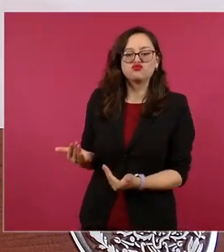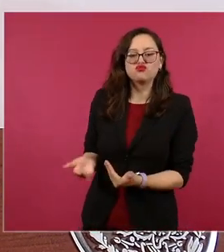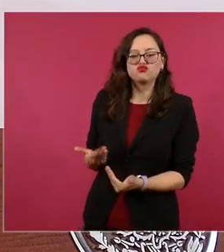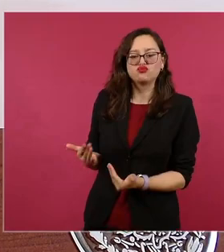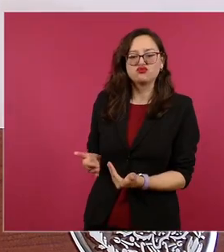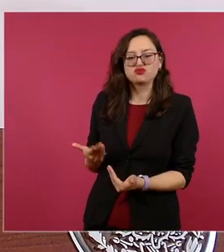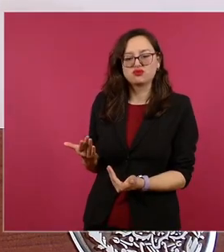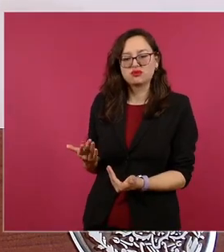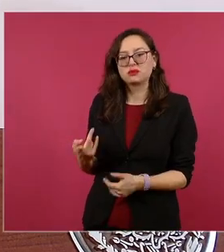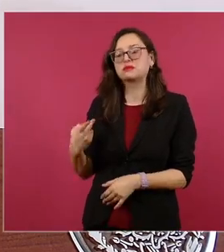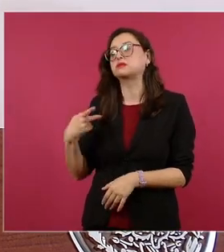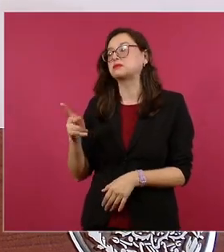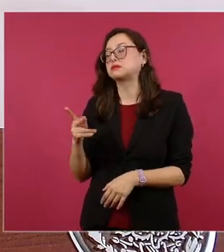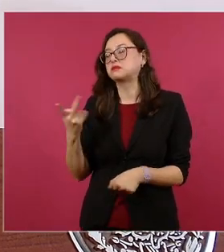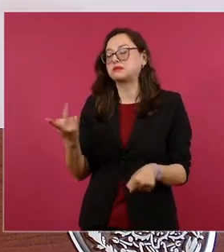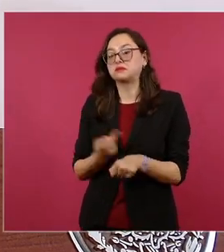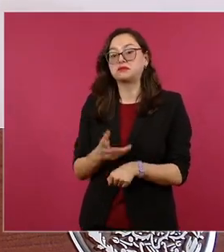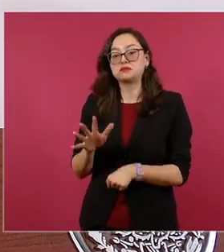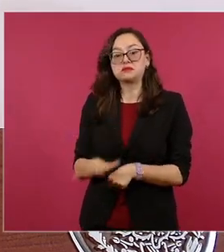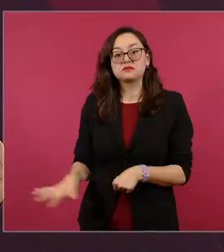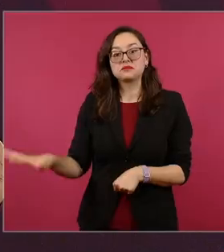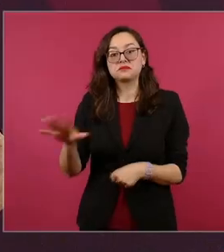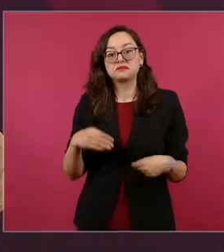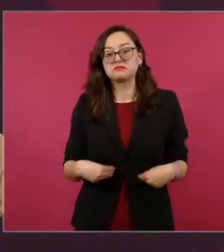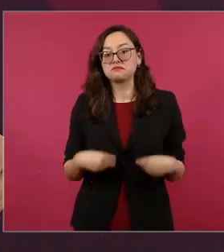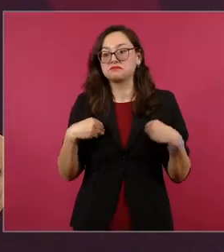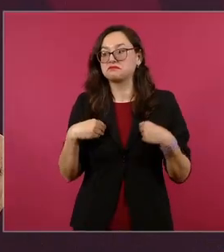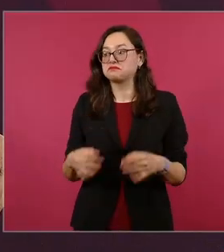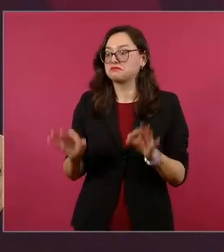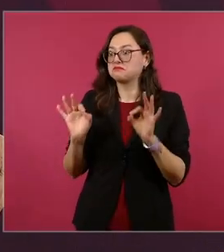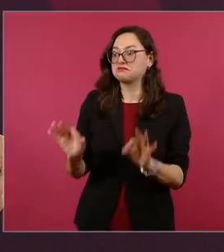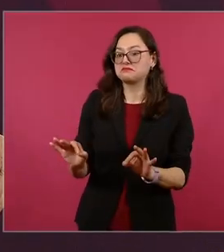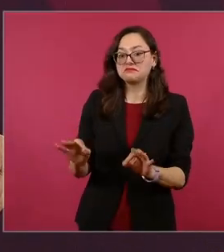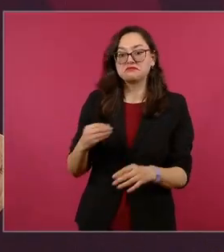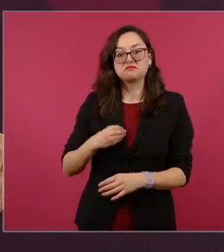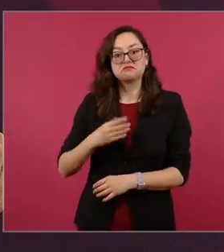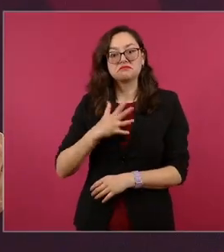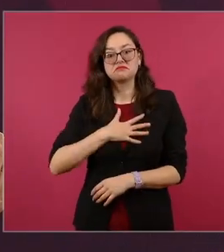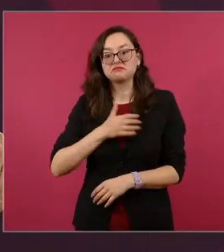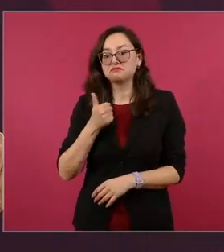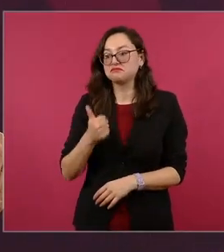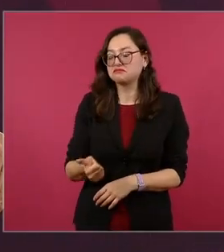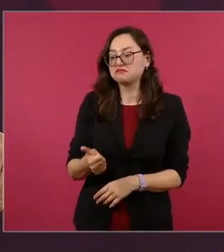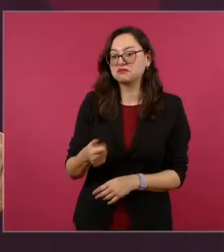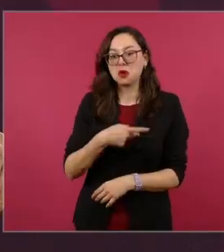¿Por qué no hay pobreza? ¿Por qué tienen el estado de bienestar?